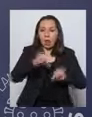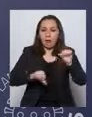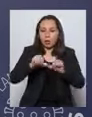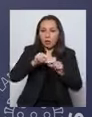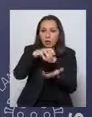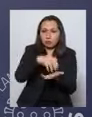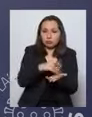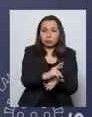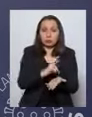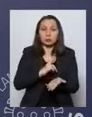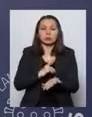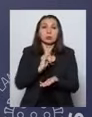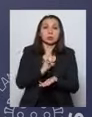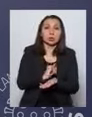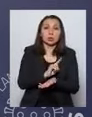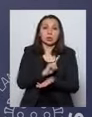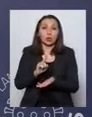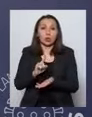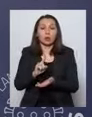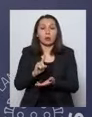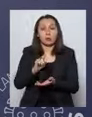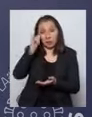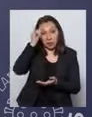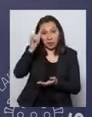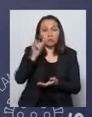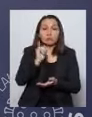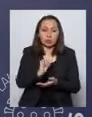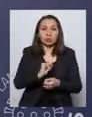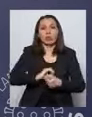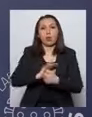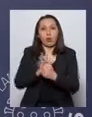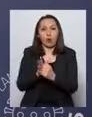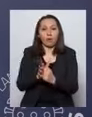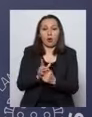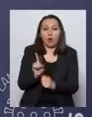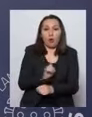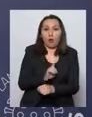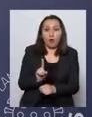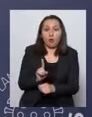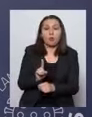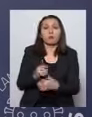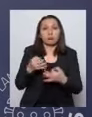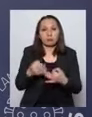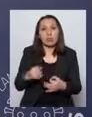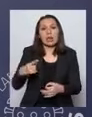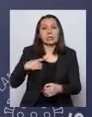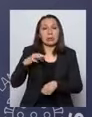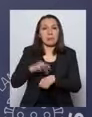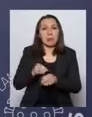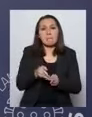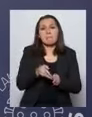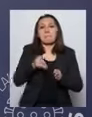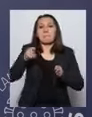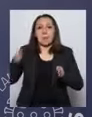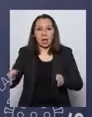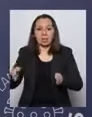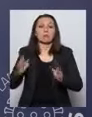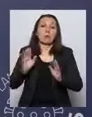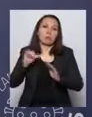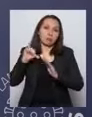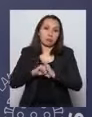para decir que su examen perdón que es un caso de coronavirus o no lo es que se justifica una licencia médica para